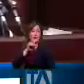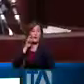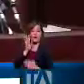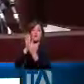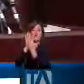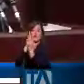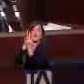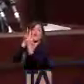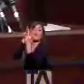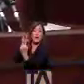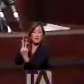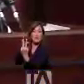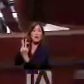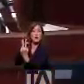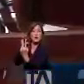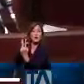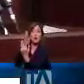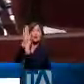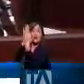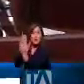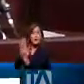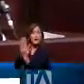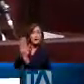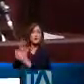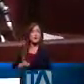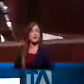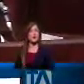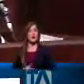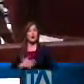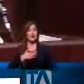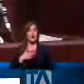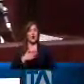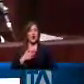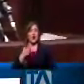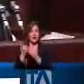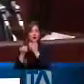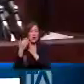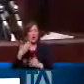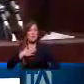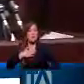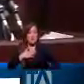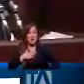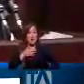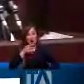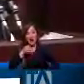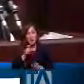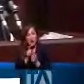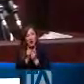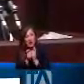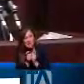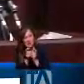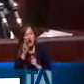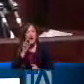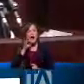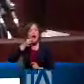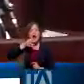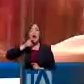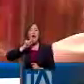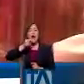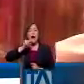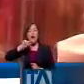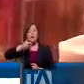ojos. Mi palabra estará para impedir la distorsión de la historia, el disfraz, la